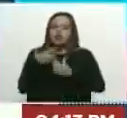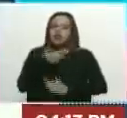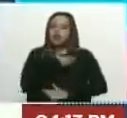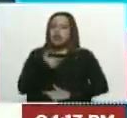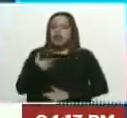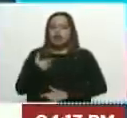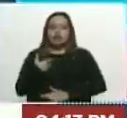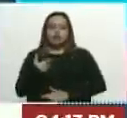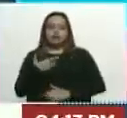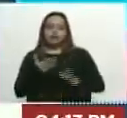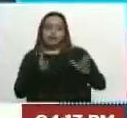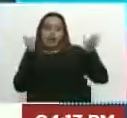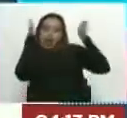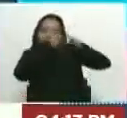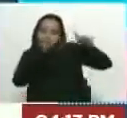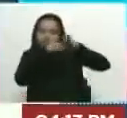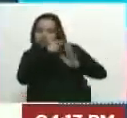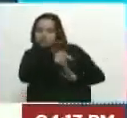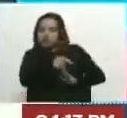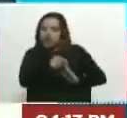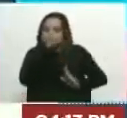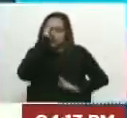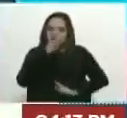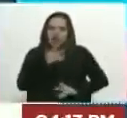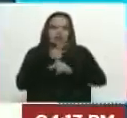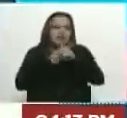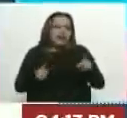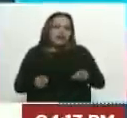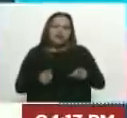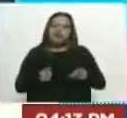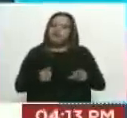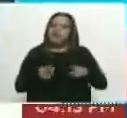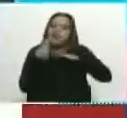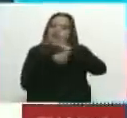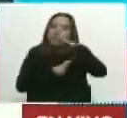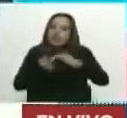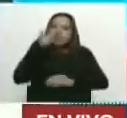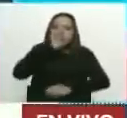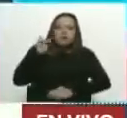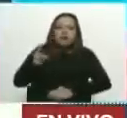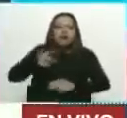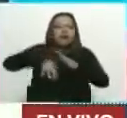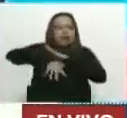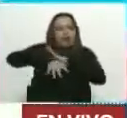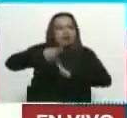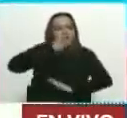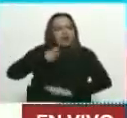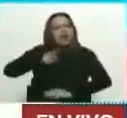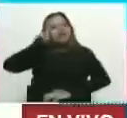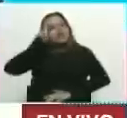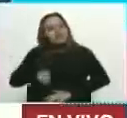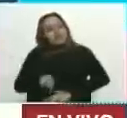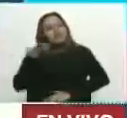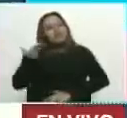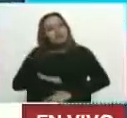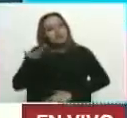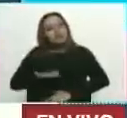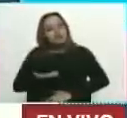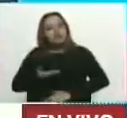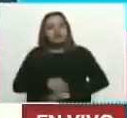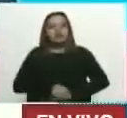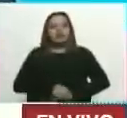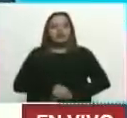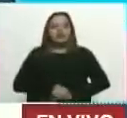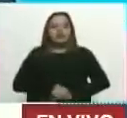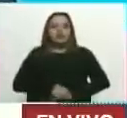utilizar, pero es que el arraigo popular también, que es algo que cuenta, el